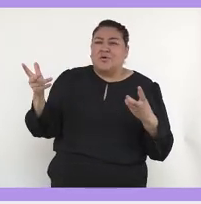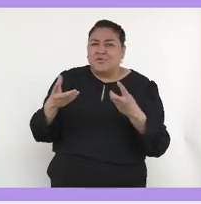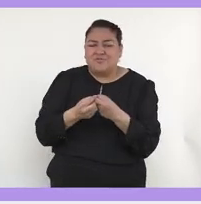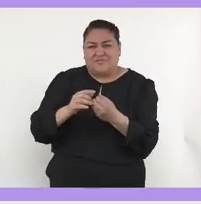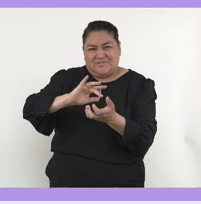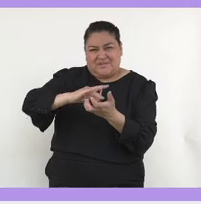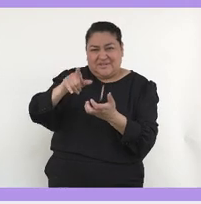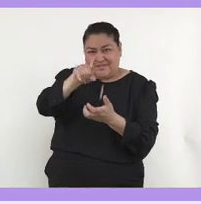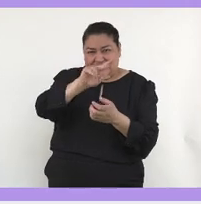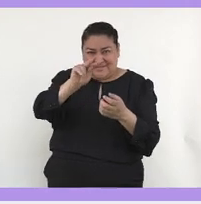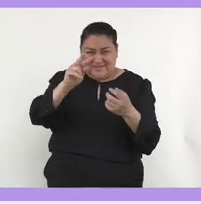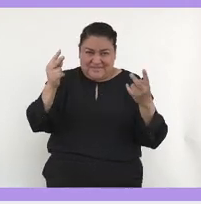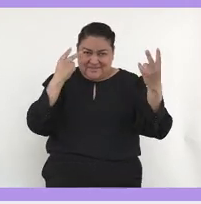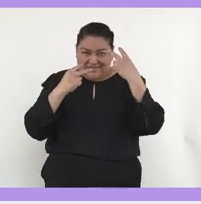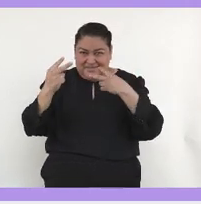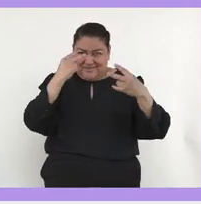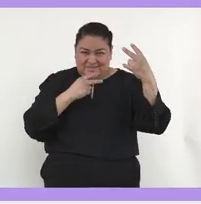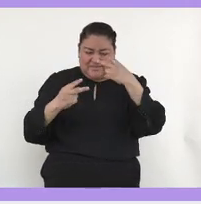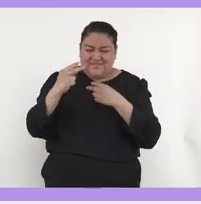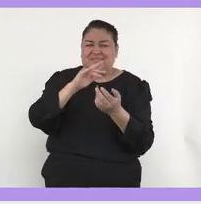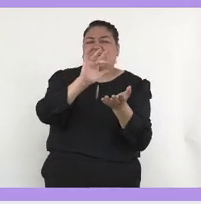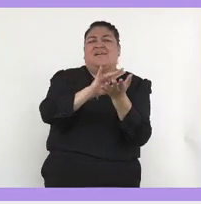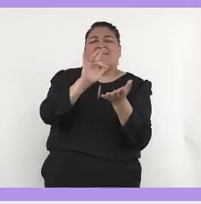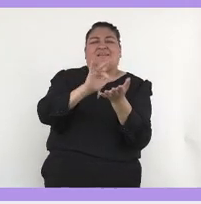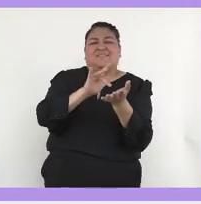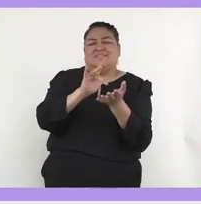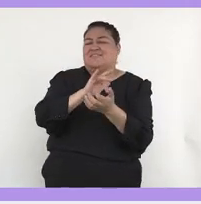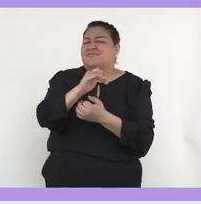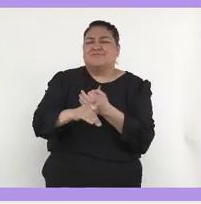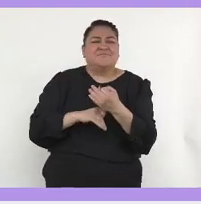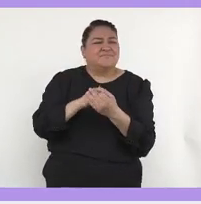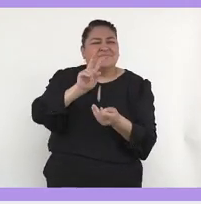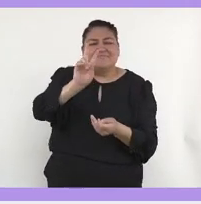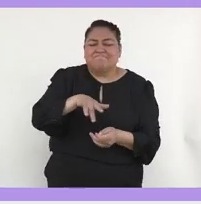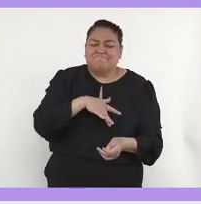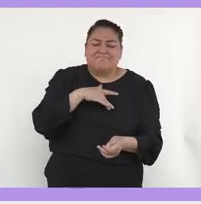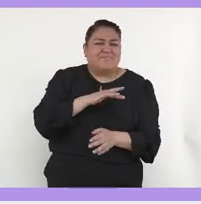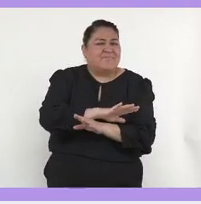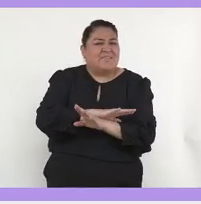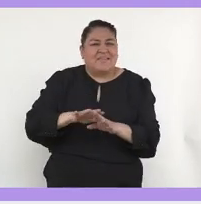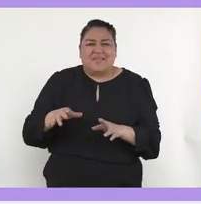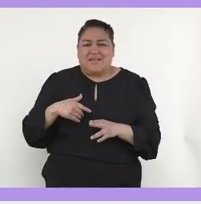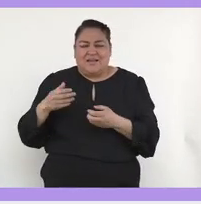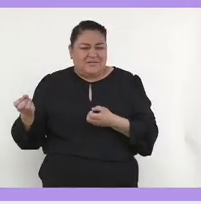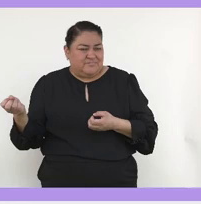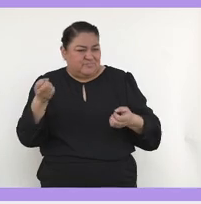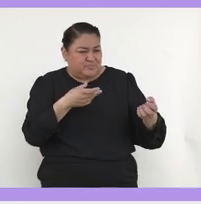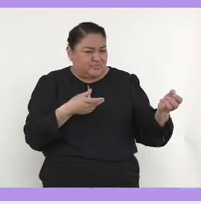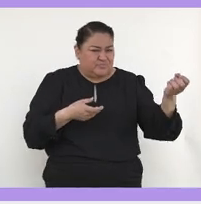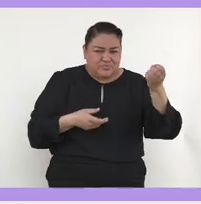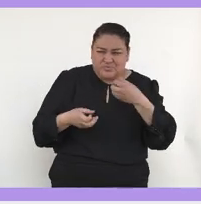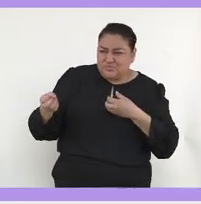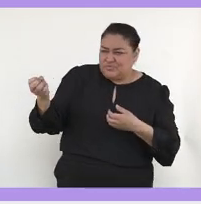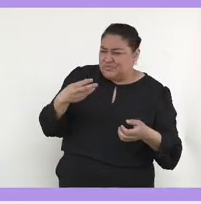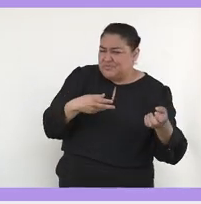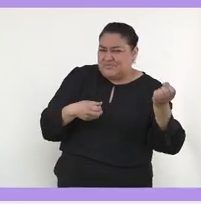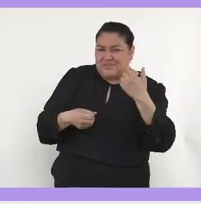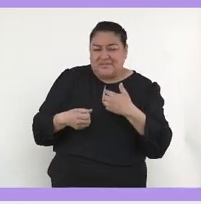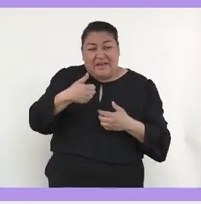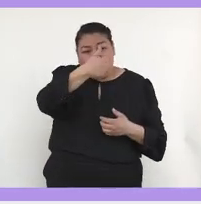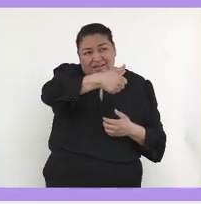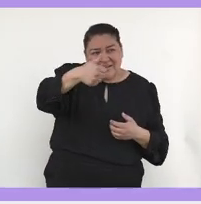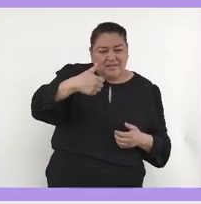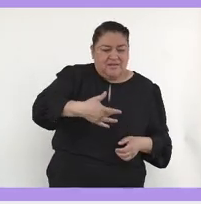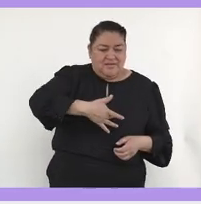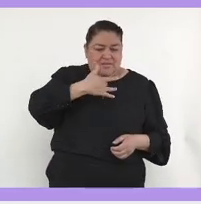y lo que nos están acompañado a través de plataformas digitales Gracias insisto el balón ya rodó y lo ha hecho de una manera extraordinaria para que cada quien puede